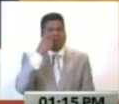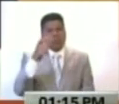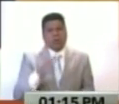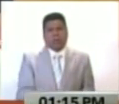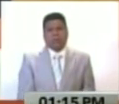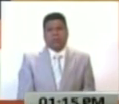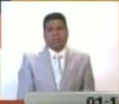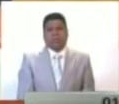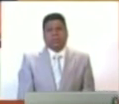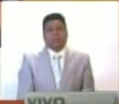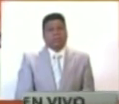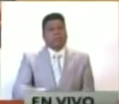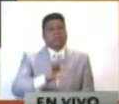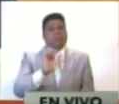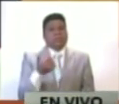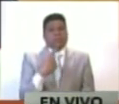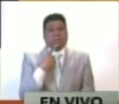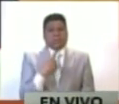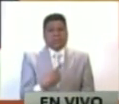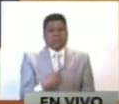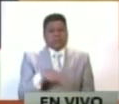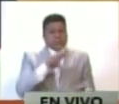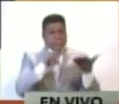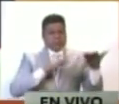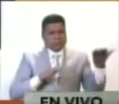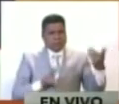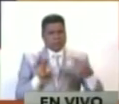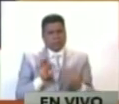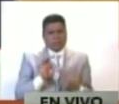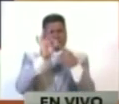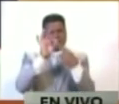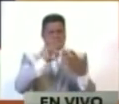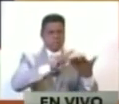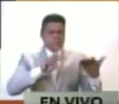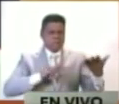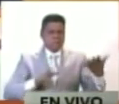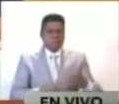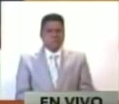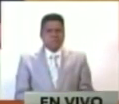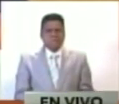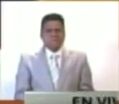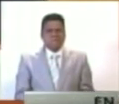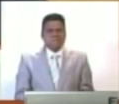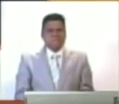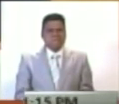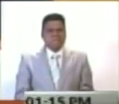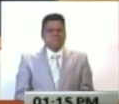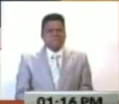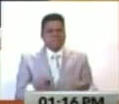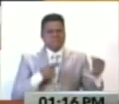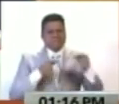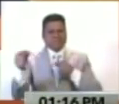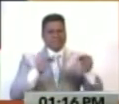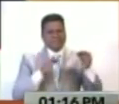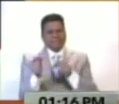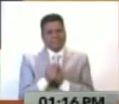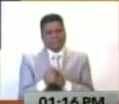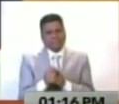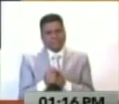queríamos hacer también y yo quiero leer específicamente. La gobernanza económica, lo que veníamos